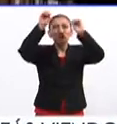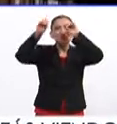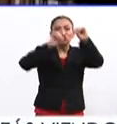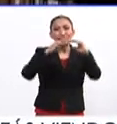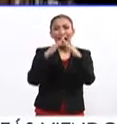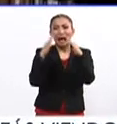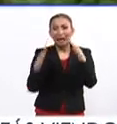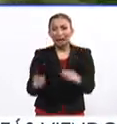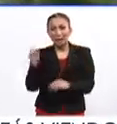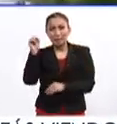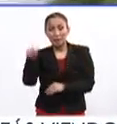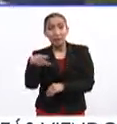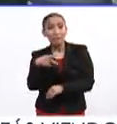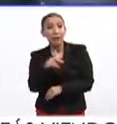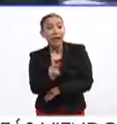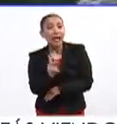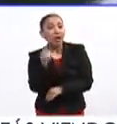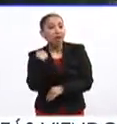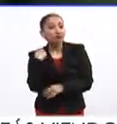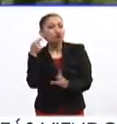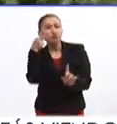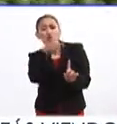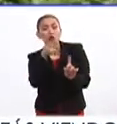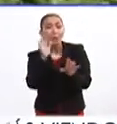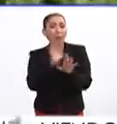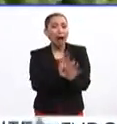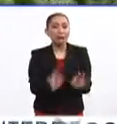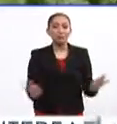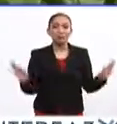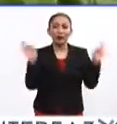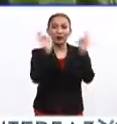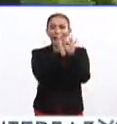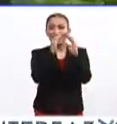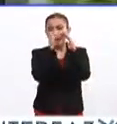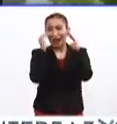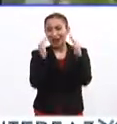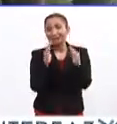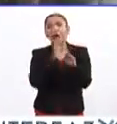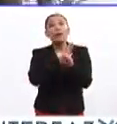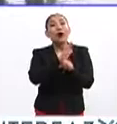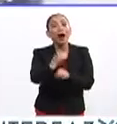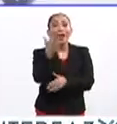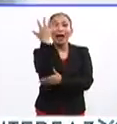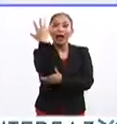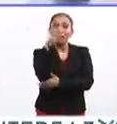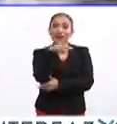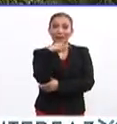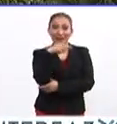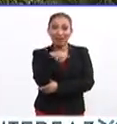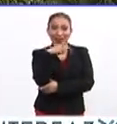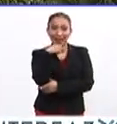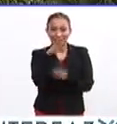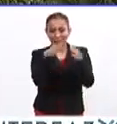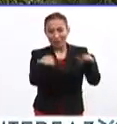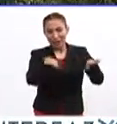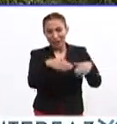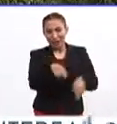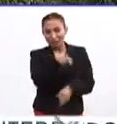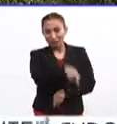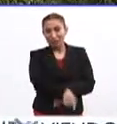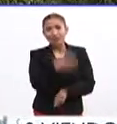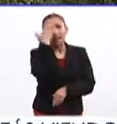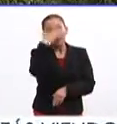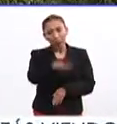en los hogares. Sin embargo, el elemento que más sobresale en cualquier casa es el árbol de Navidad. Porque sabemos